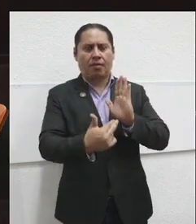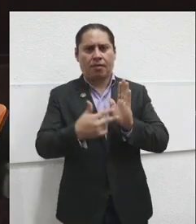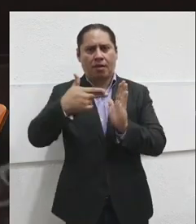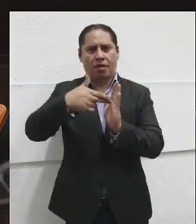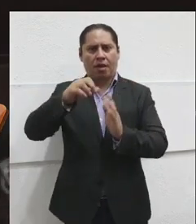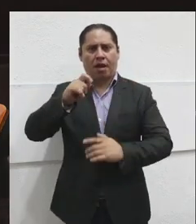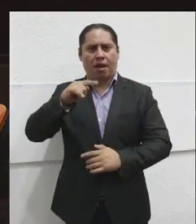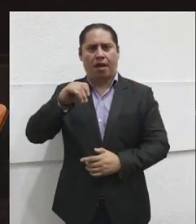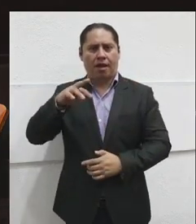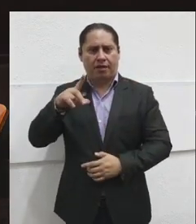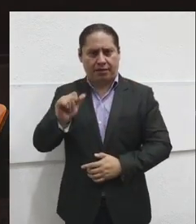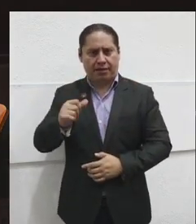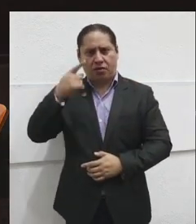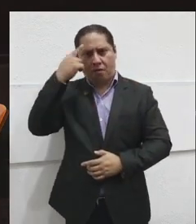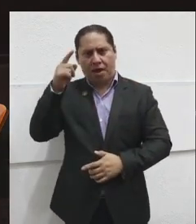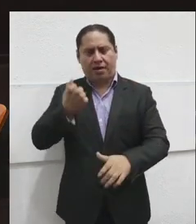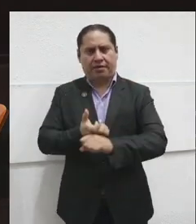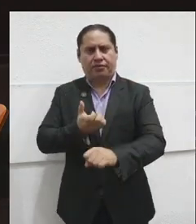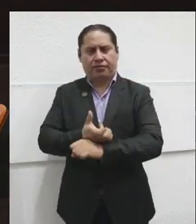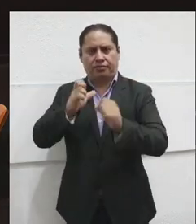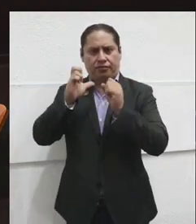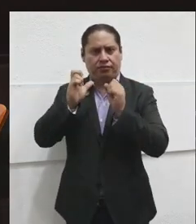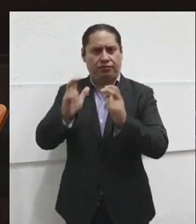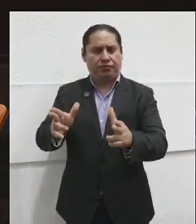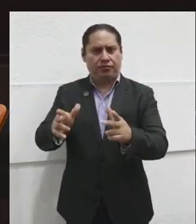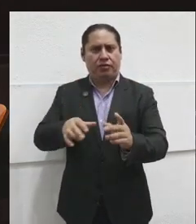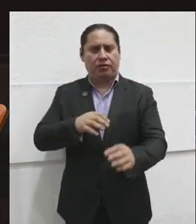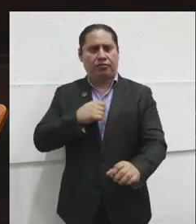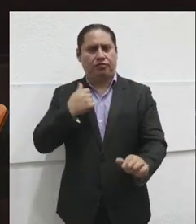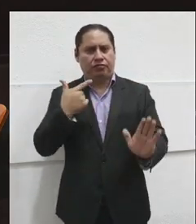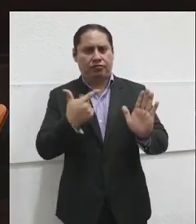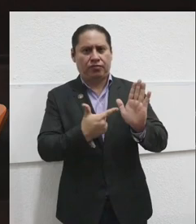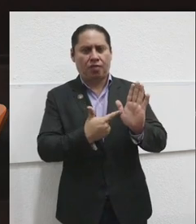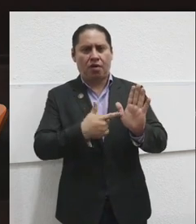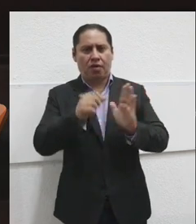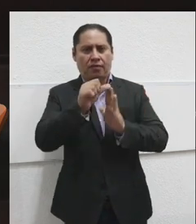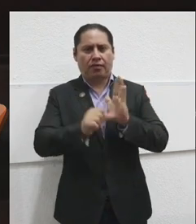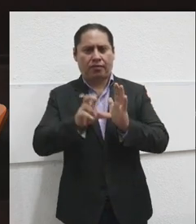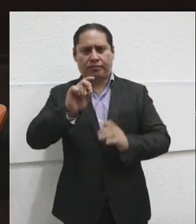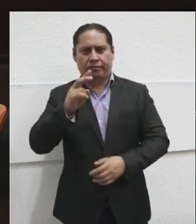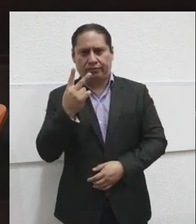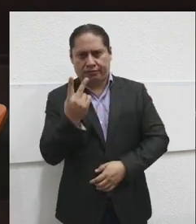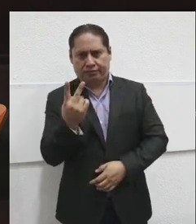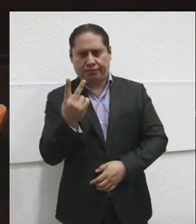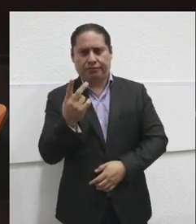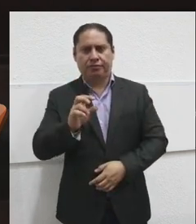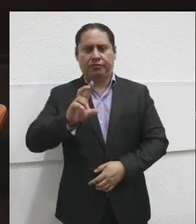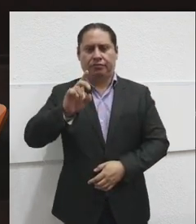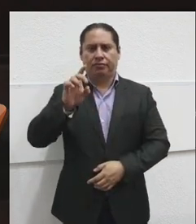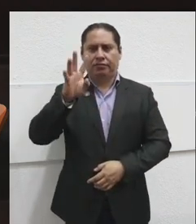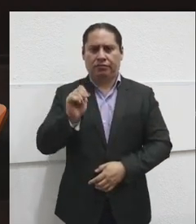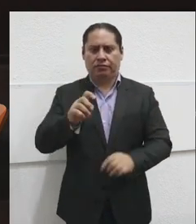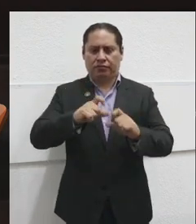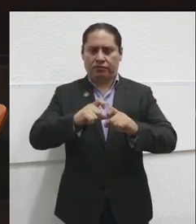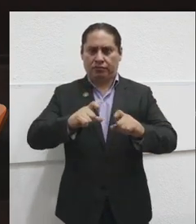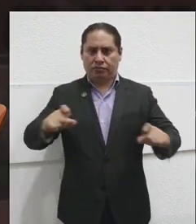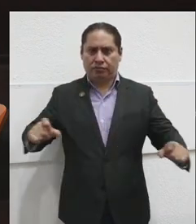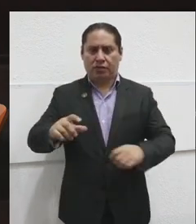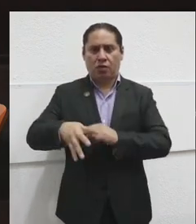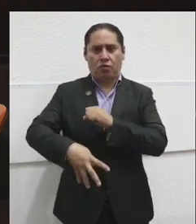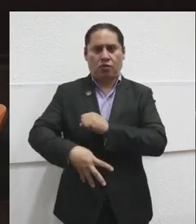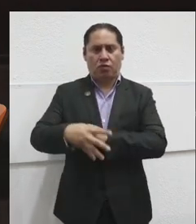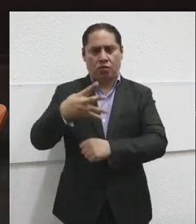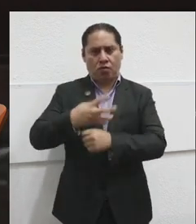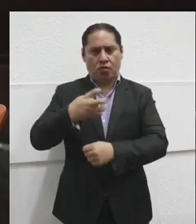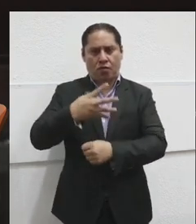la Hacienda Pública para el Estado de Chiapas y con fundamento en los artículos 32 y 39, fracción cuarta